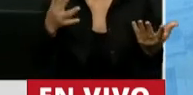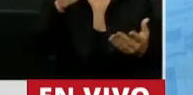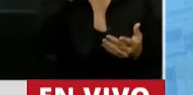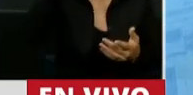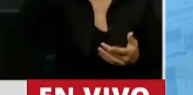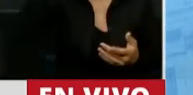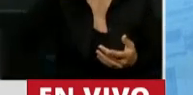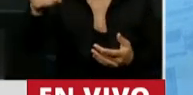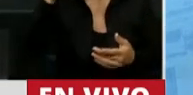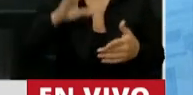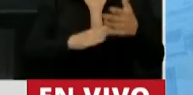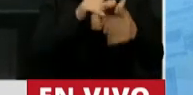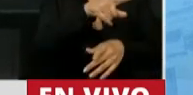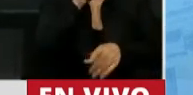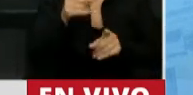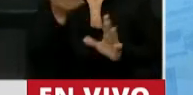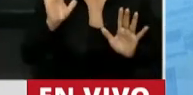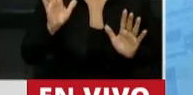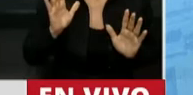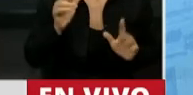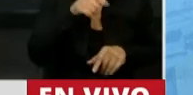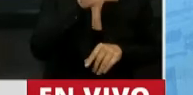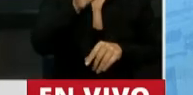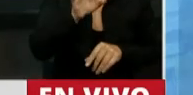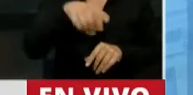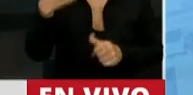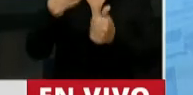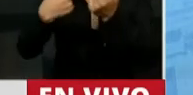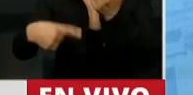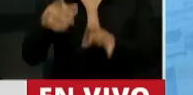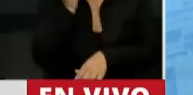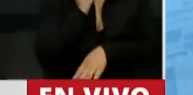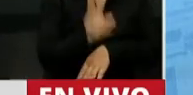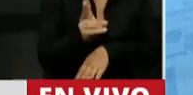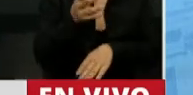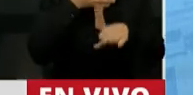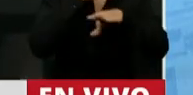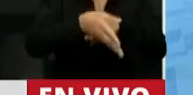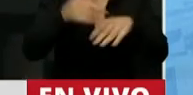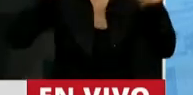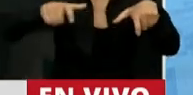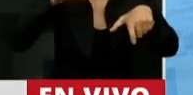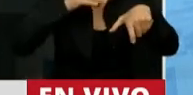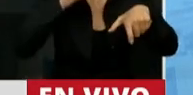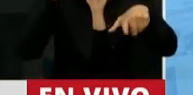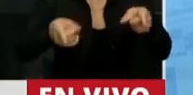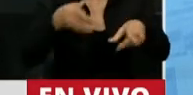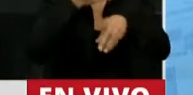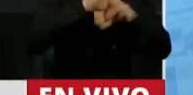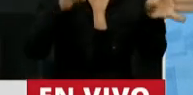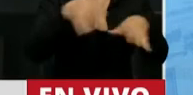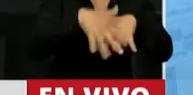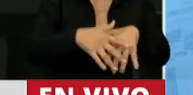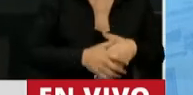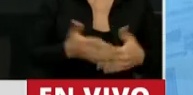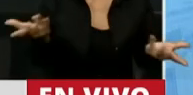a la cabeza. Rafael Liceo, que dicho sea de paso, como Martín y tantos otros, tienen prohibido su ingreso en la cancha de Boca. O sea, que la prohibición